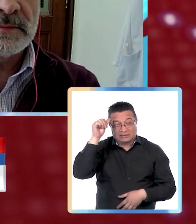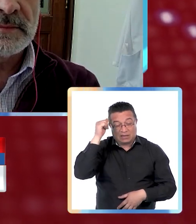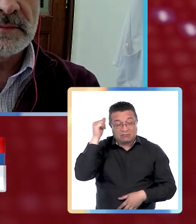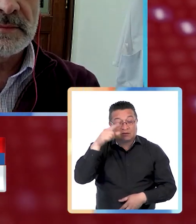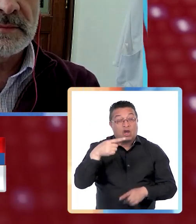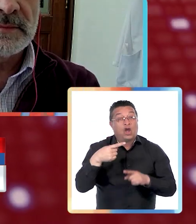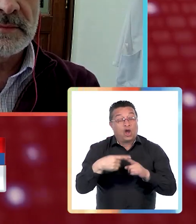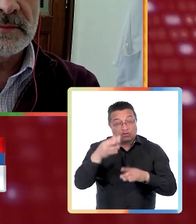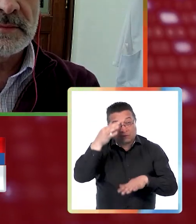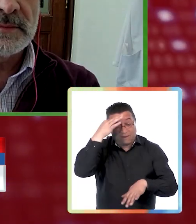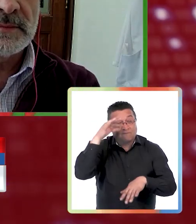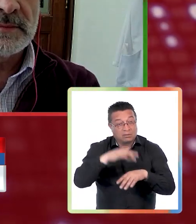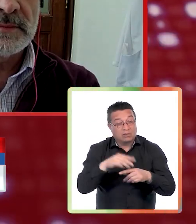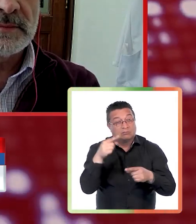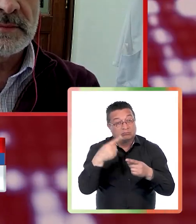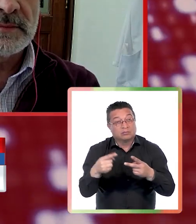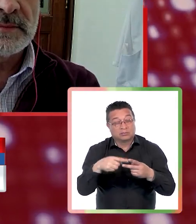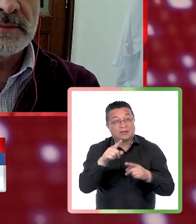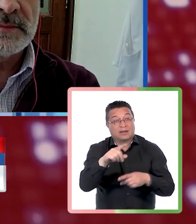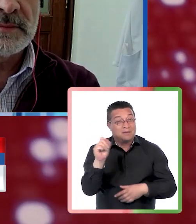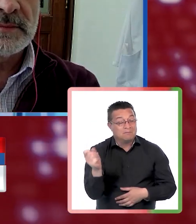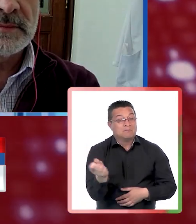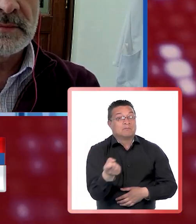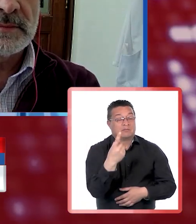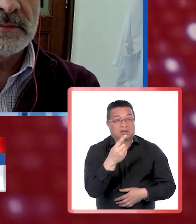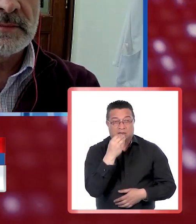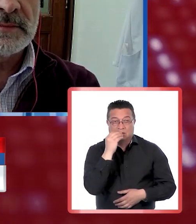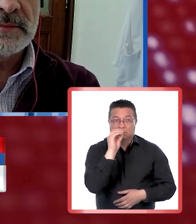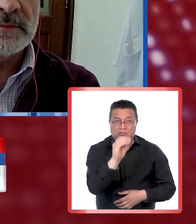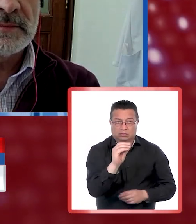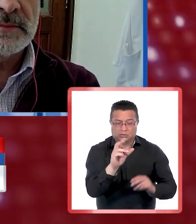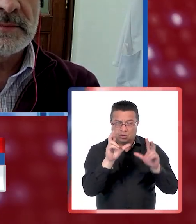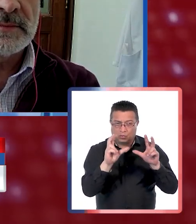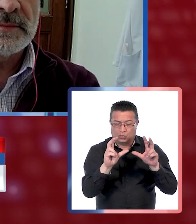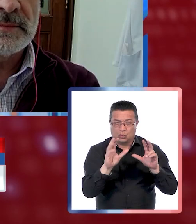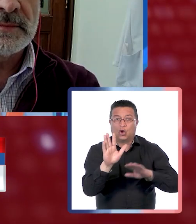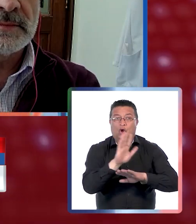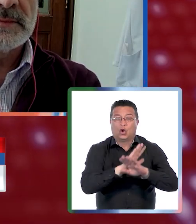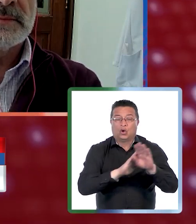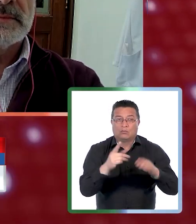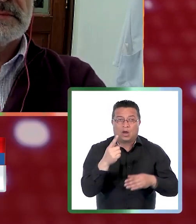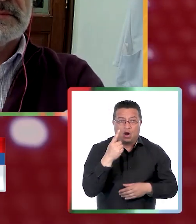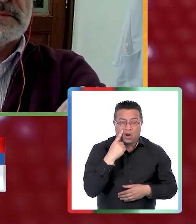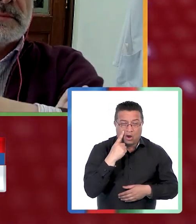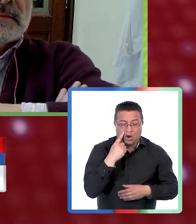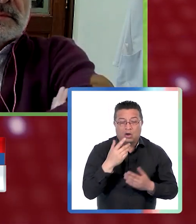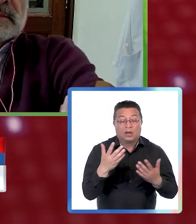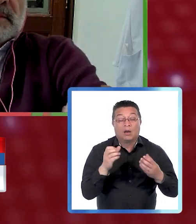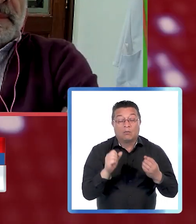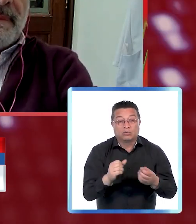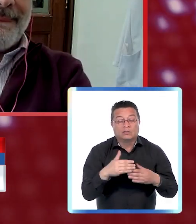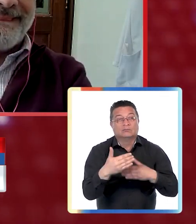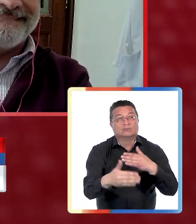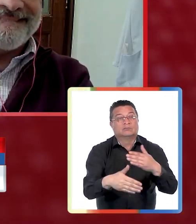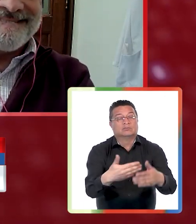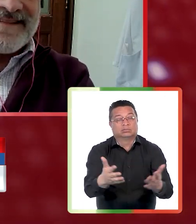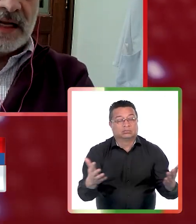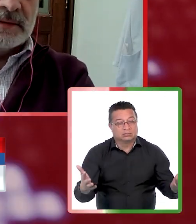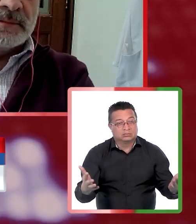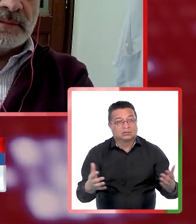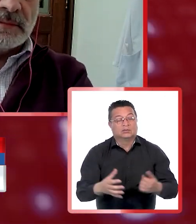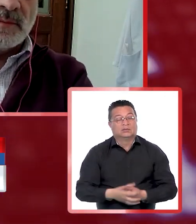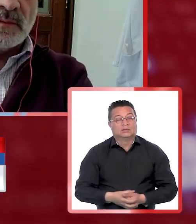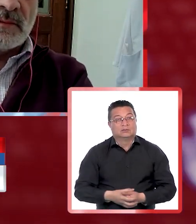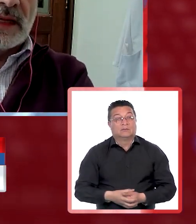Alzheimer son otras enfermedades a fin de cuentas. Ese es el primer llamado de atención que uno tiene que ponerle ojo a lo que puede irse por